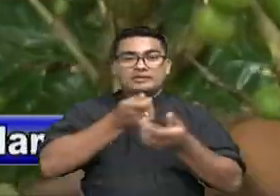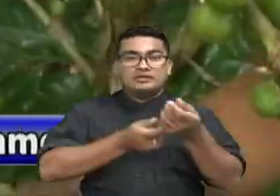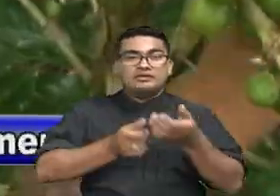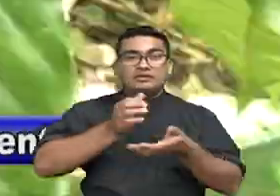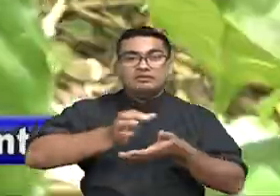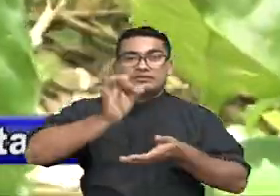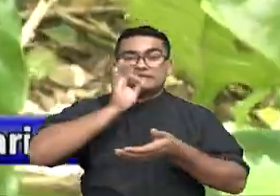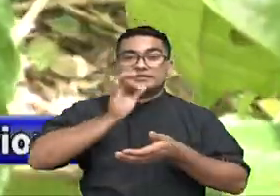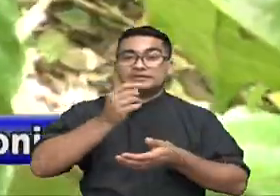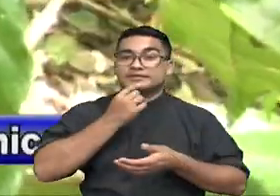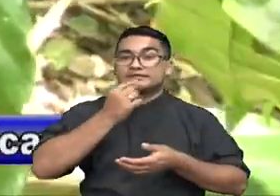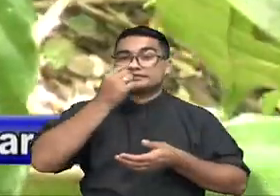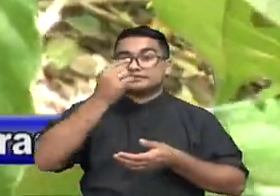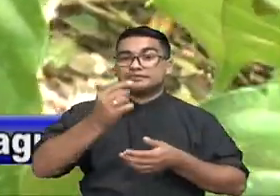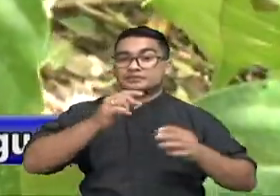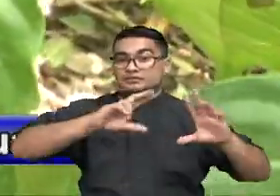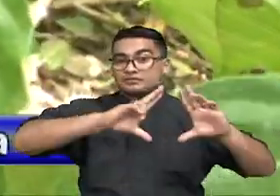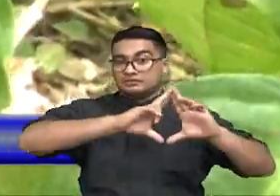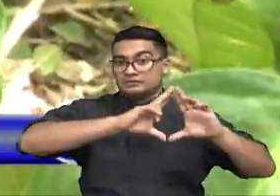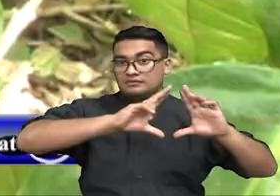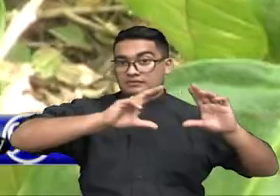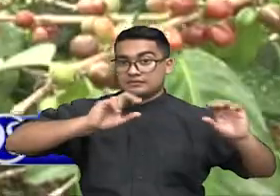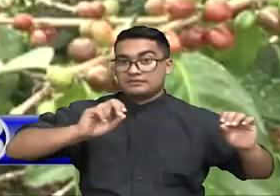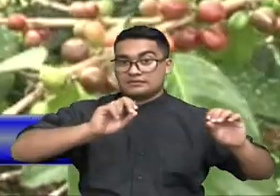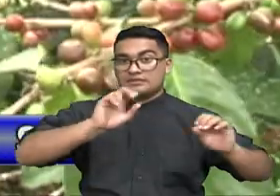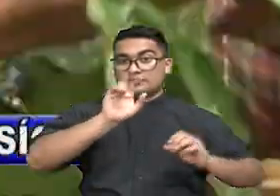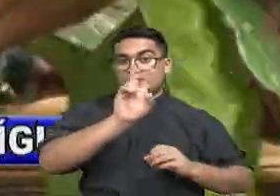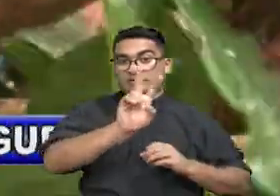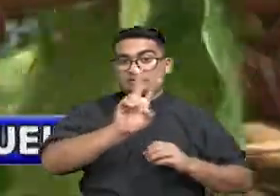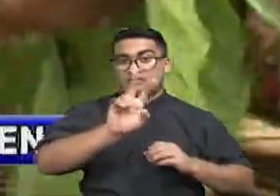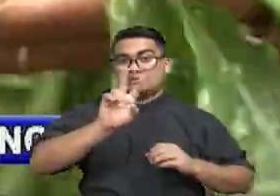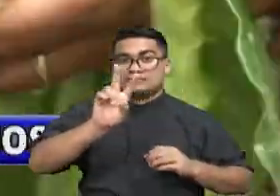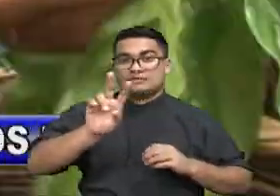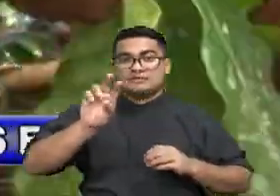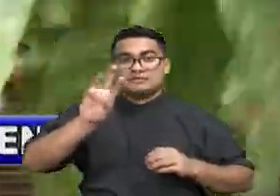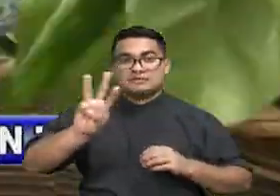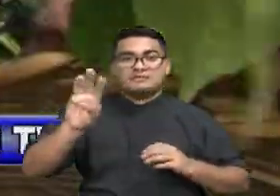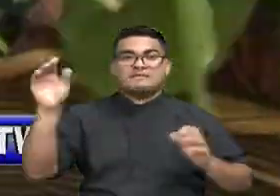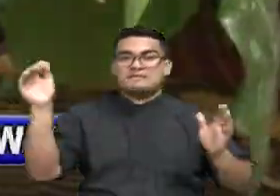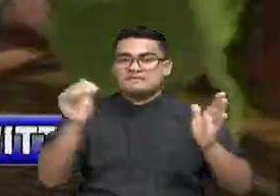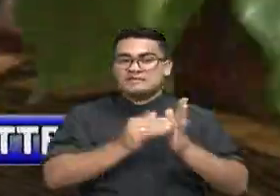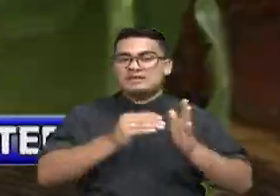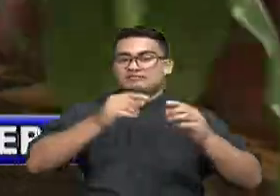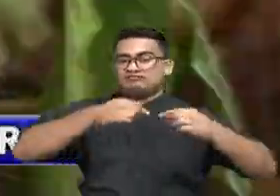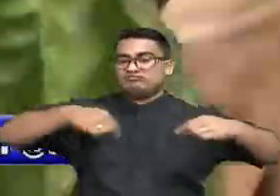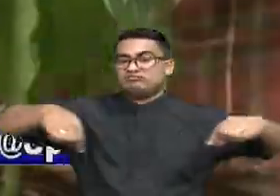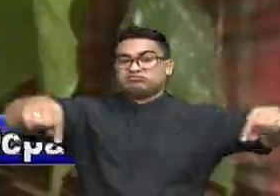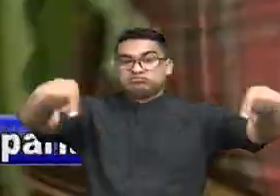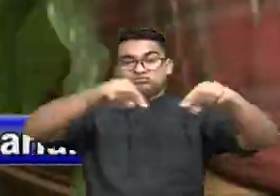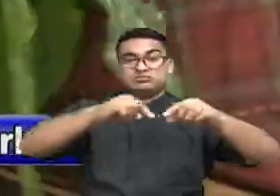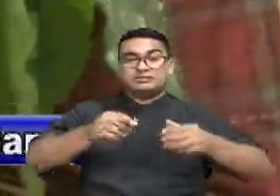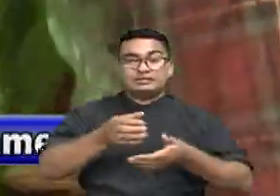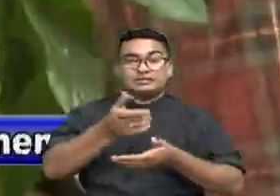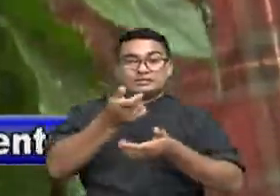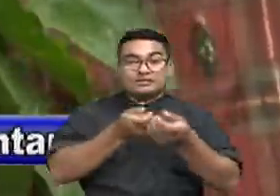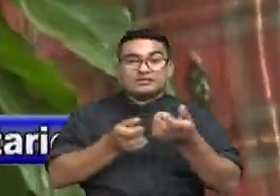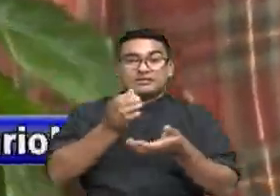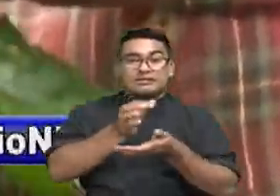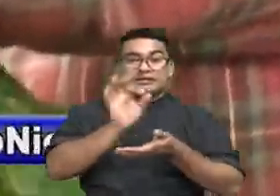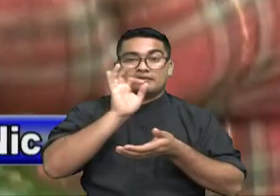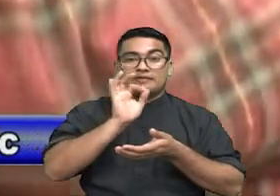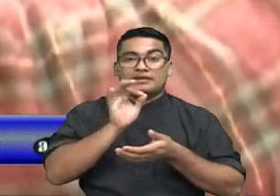Ministerio Agropecuario, en Nicaragua se siembran 223.000 manzanas de café distribuidas